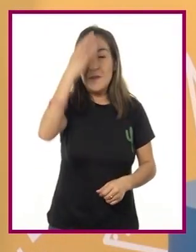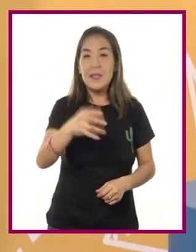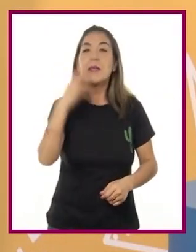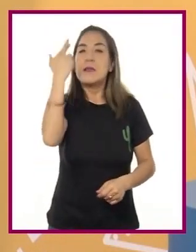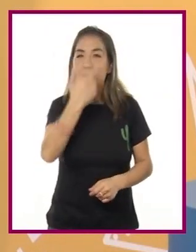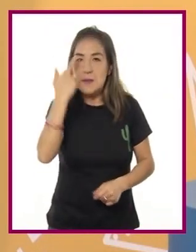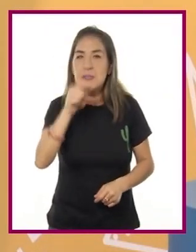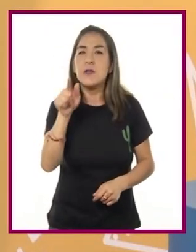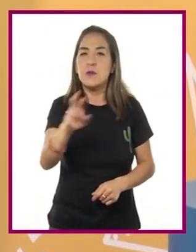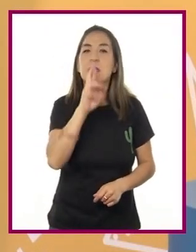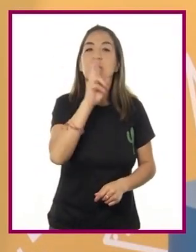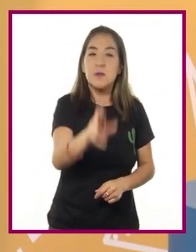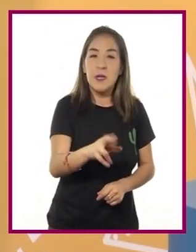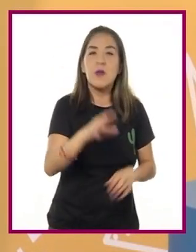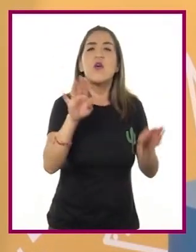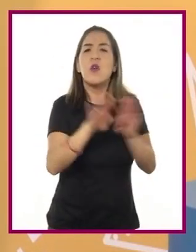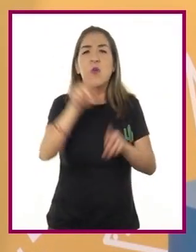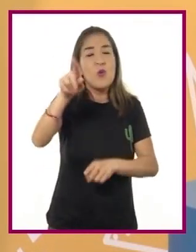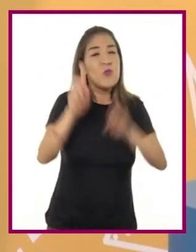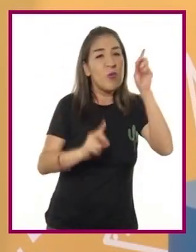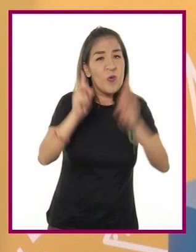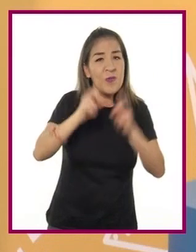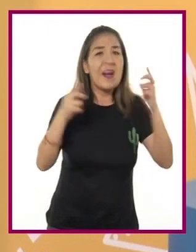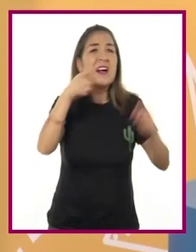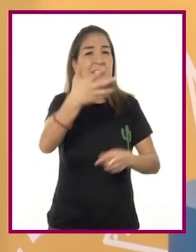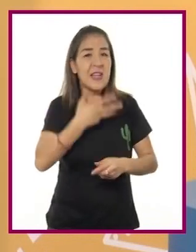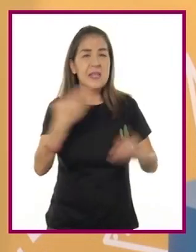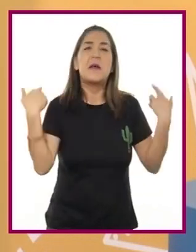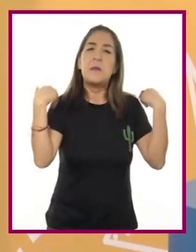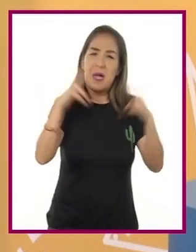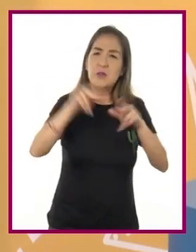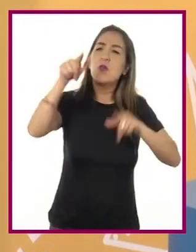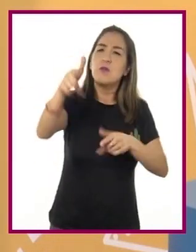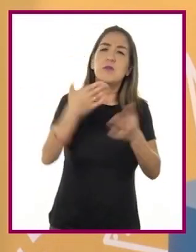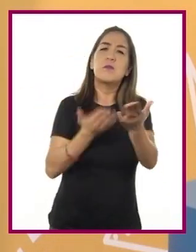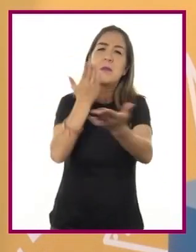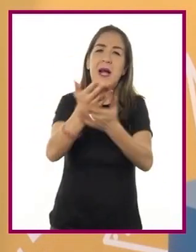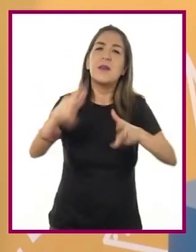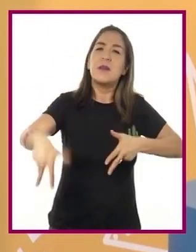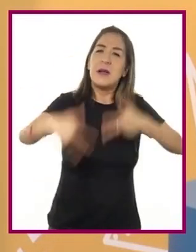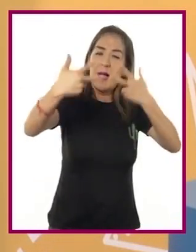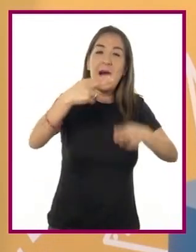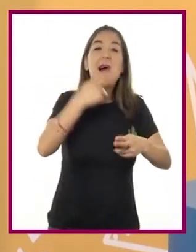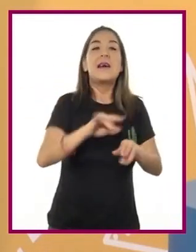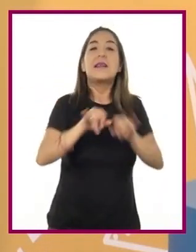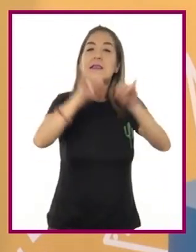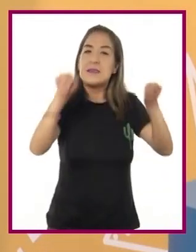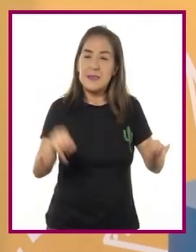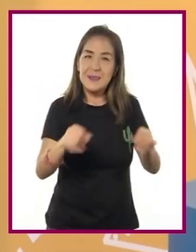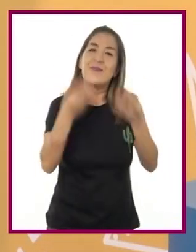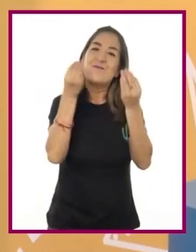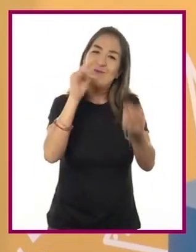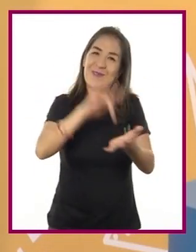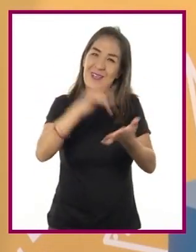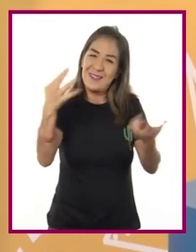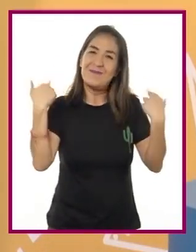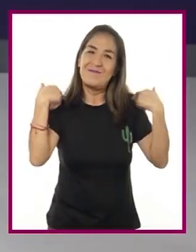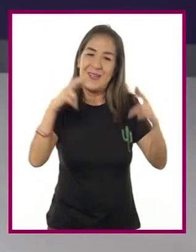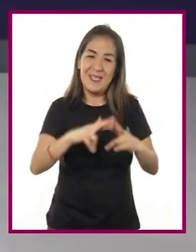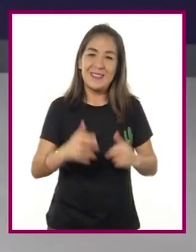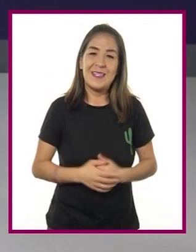sus resultados y expresar sus dudas a su maestra o maestro de la asignatura a la distancia. Muchas gracias, maestra